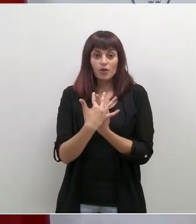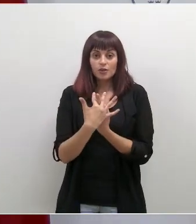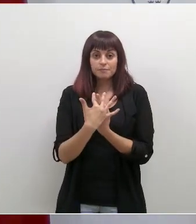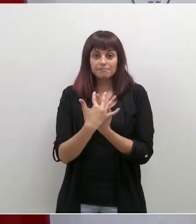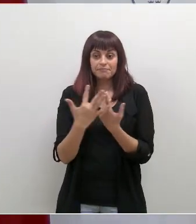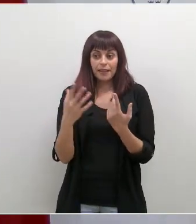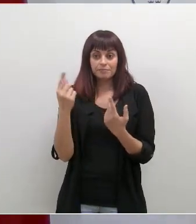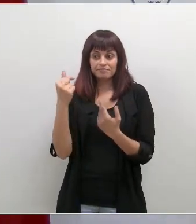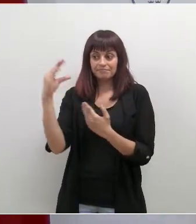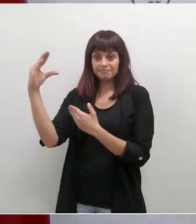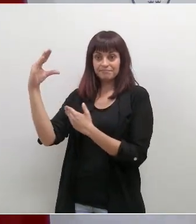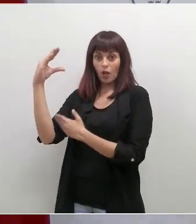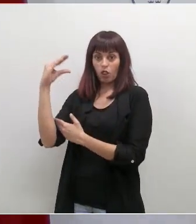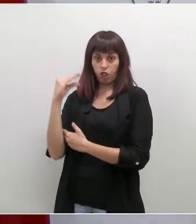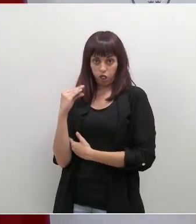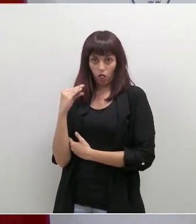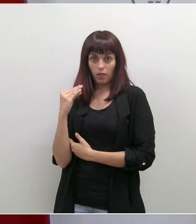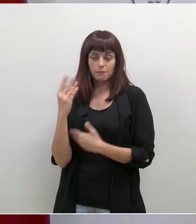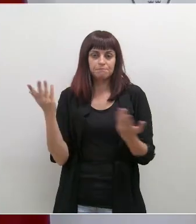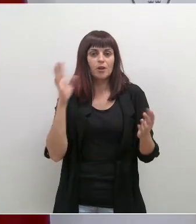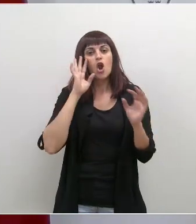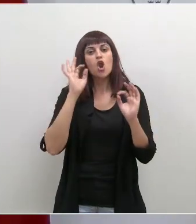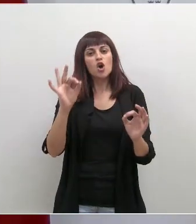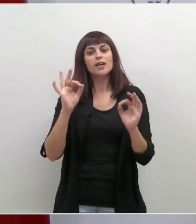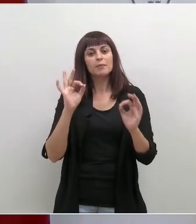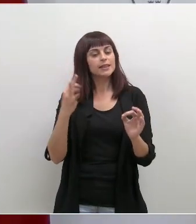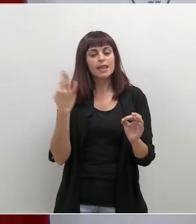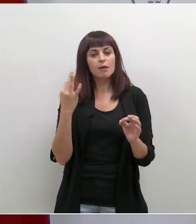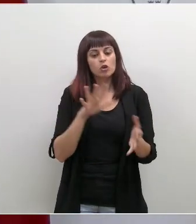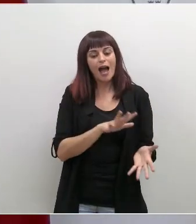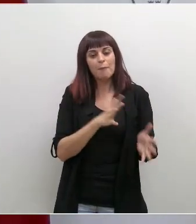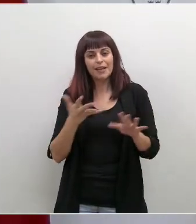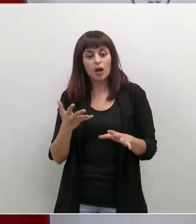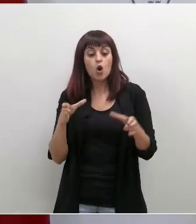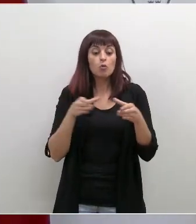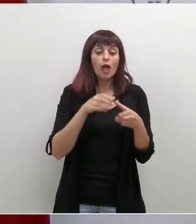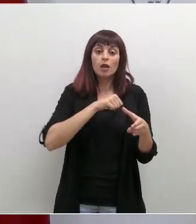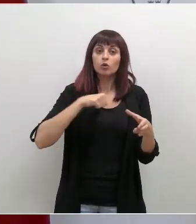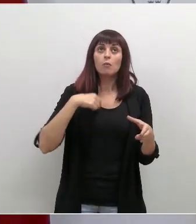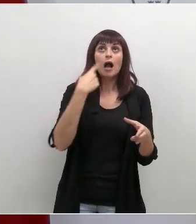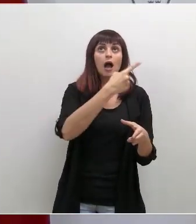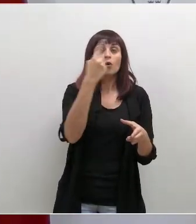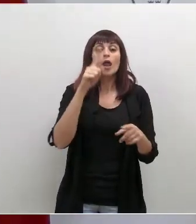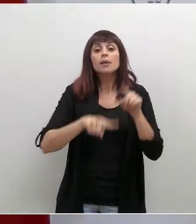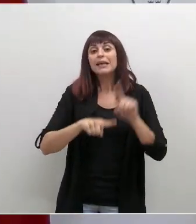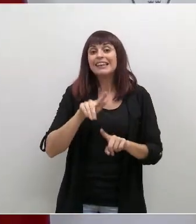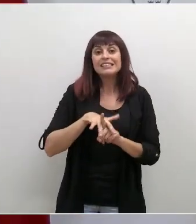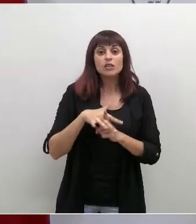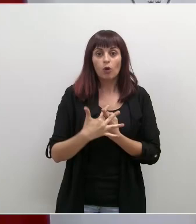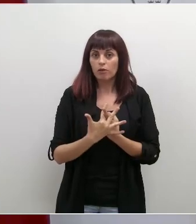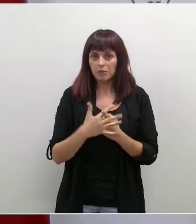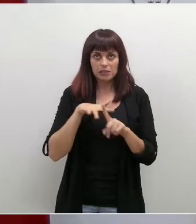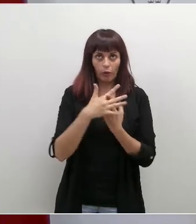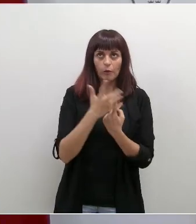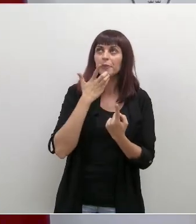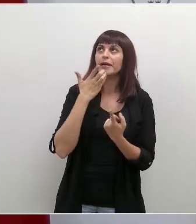de infrafinanciación, lógicamente, pues tenemos que aplicarlo en cada comunidad autónoma, puesto que nuestra situación pues no es la